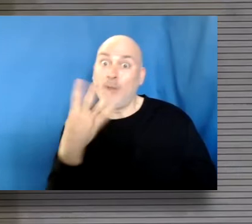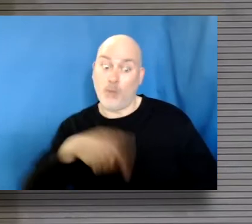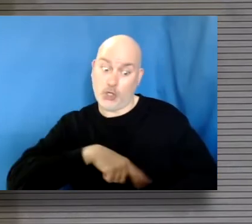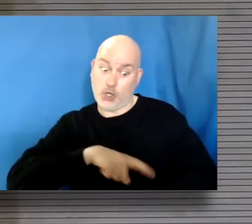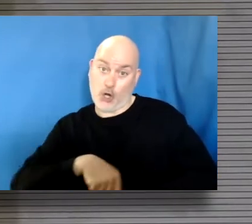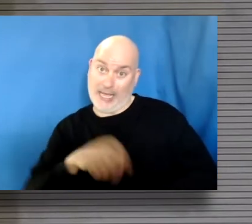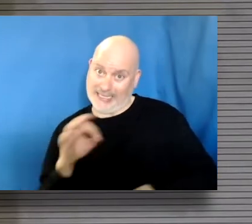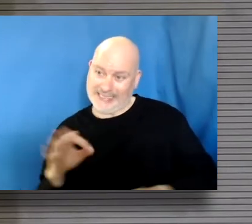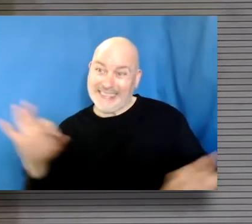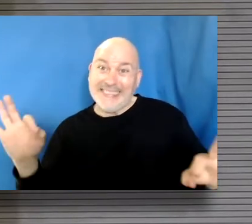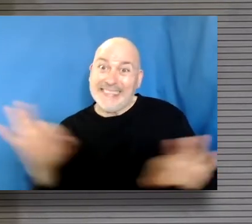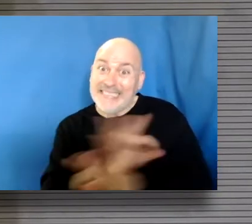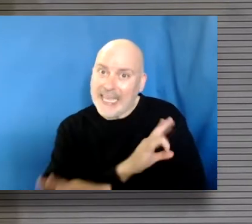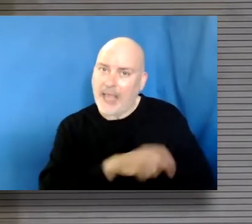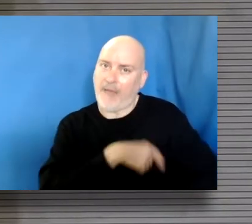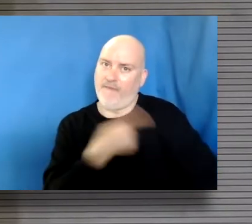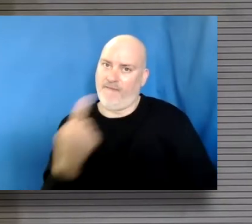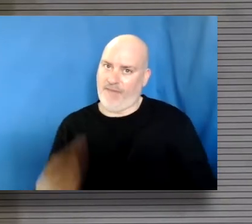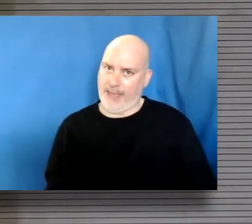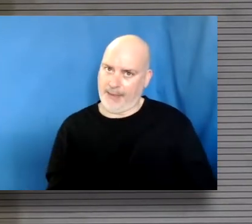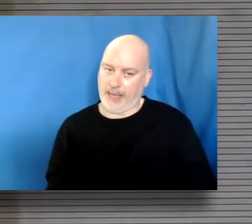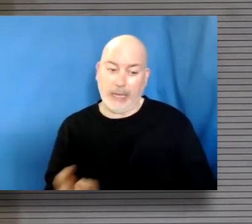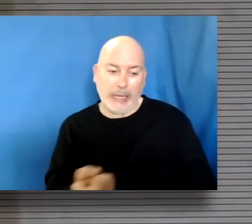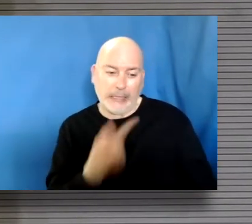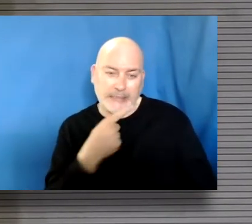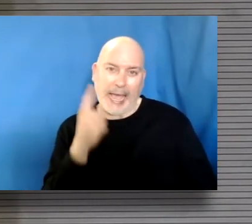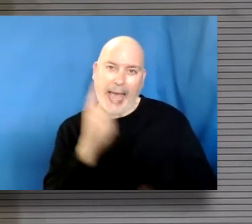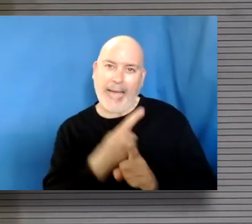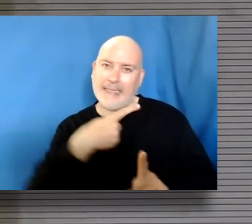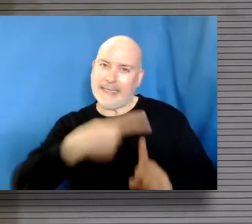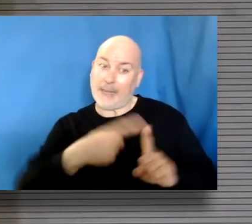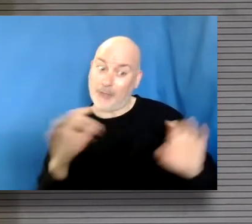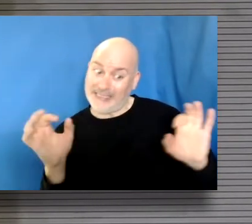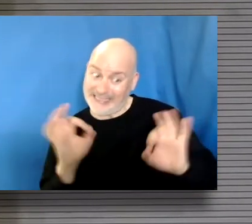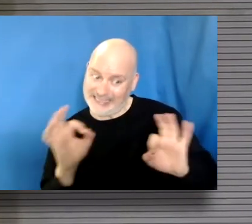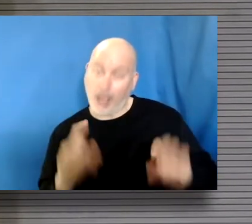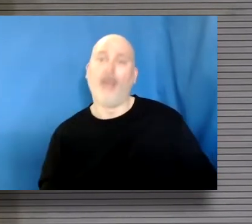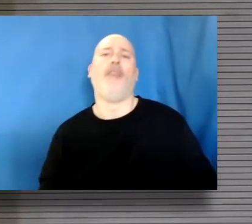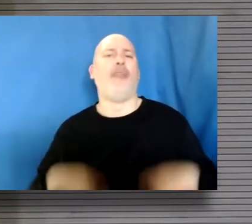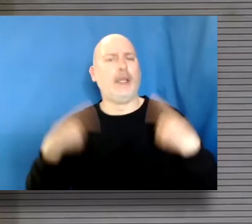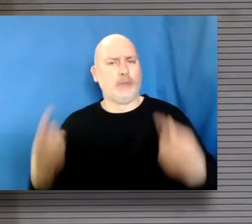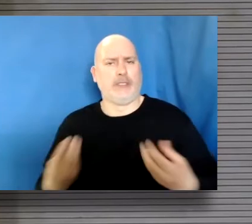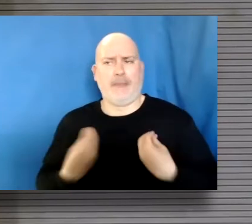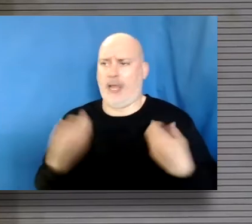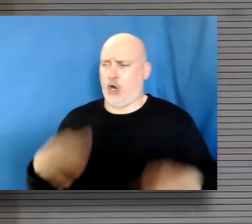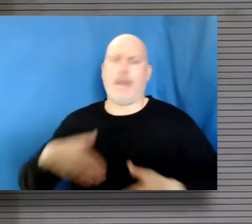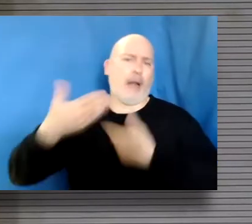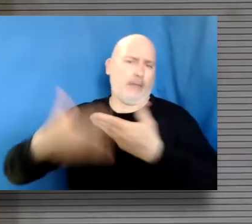sin fiebre, sin administrar antitérmicos para volver a empezar con el ritmo de vida normal.